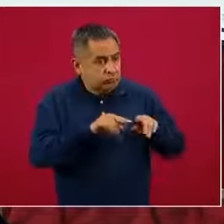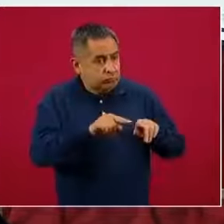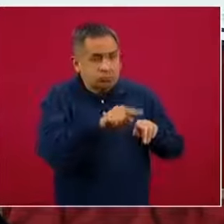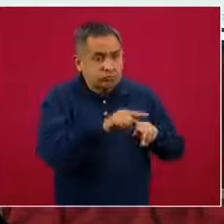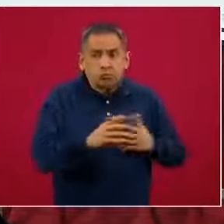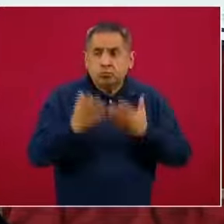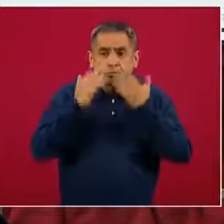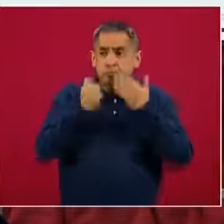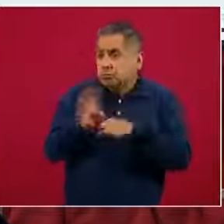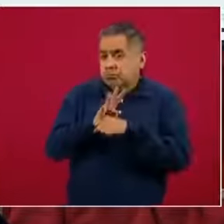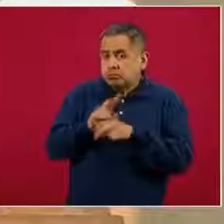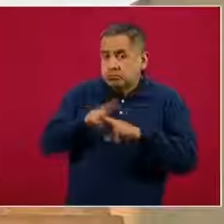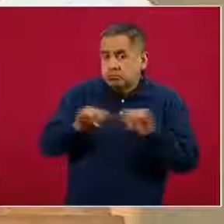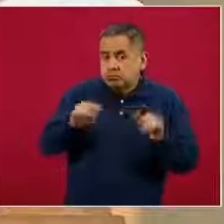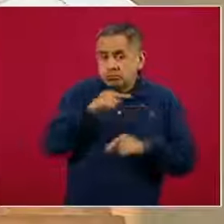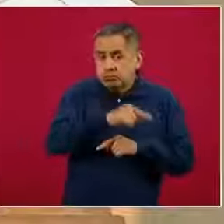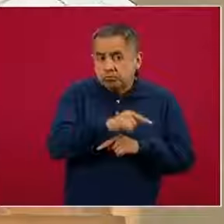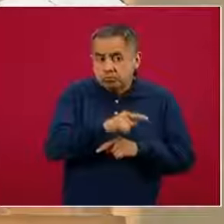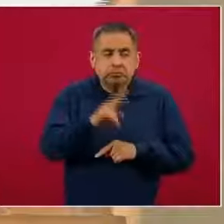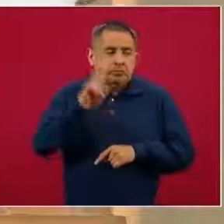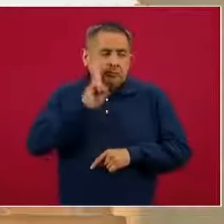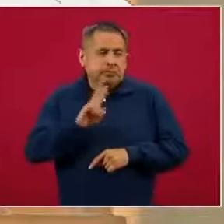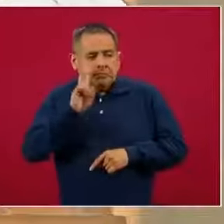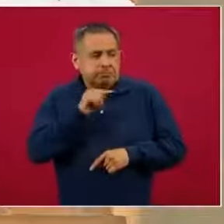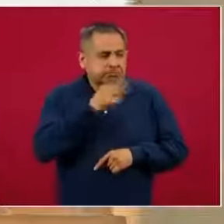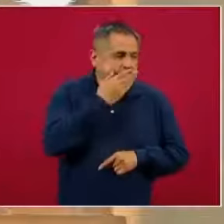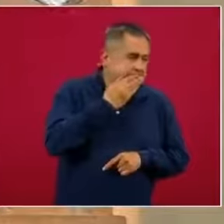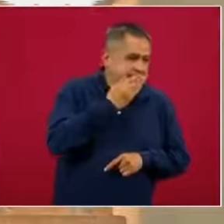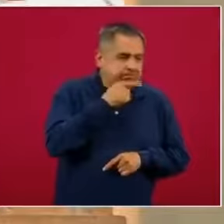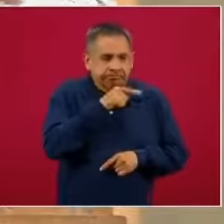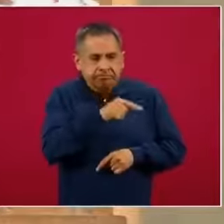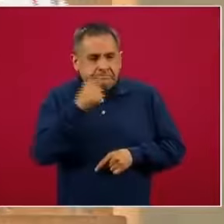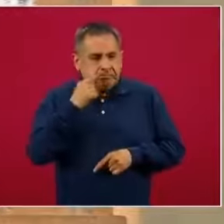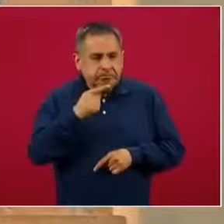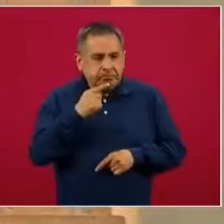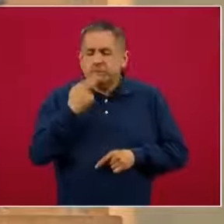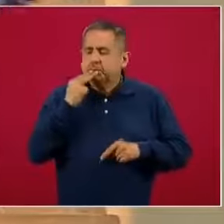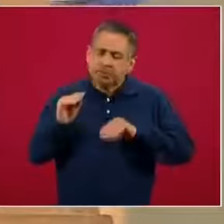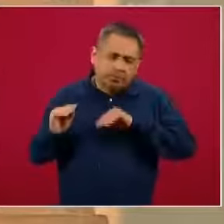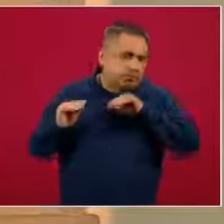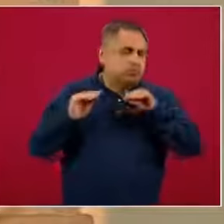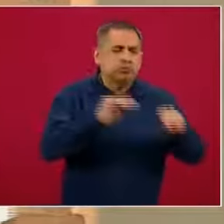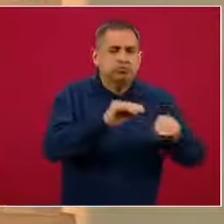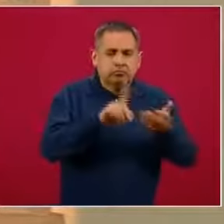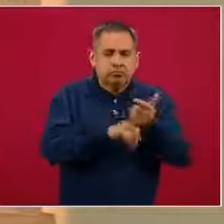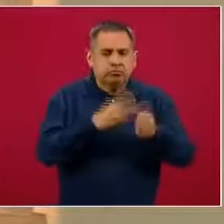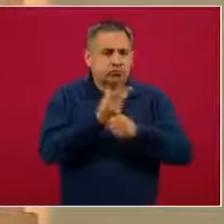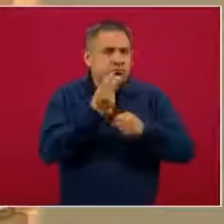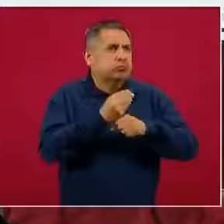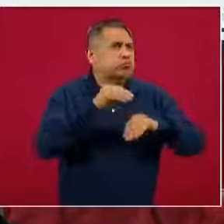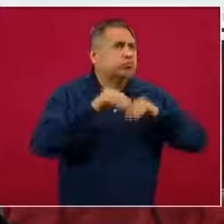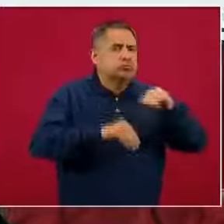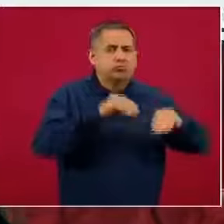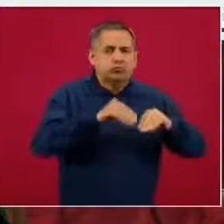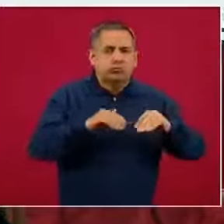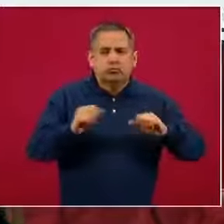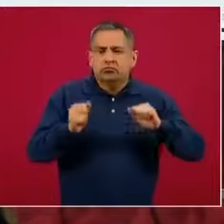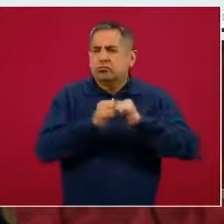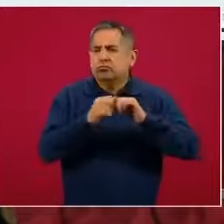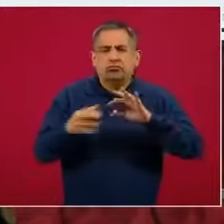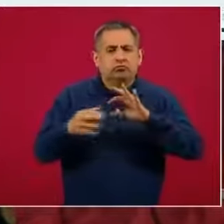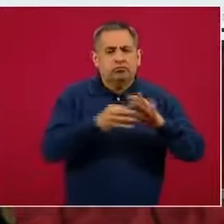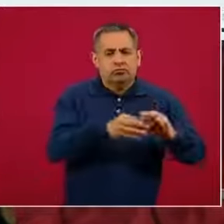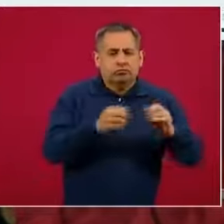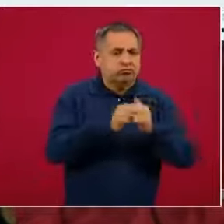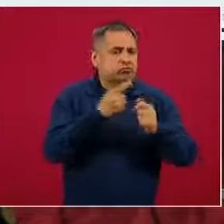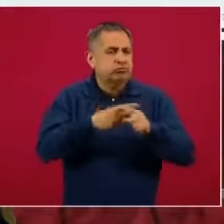COVID y aquí vamos a ver si es necesario en algún escenario utilizarlo y entonces tendríamos que utilizar nuevamente el convenio con